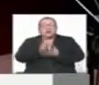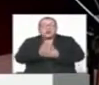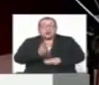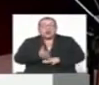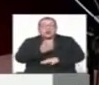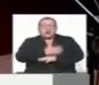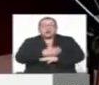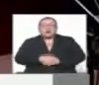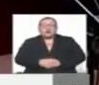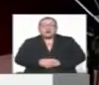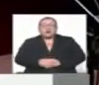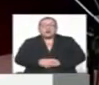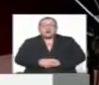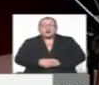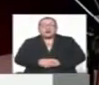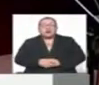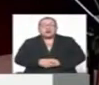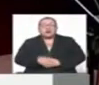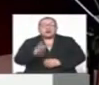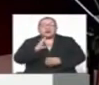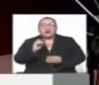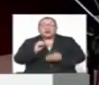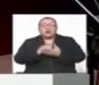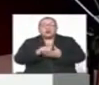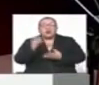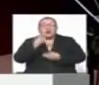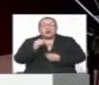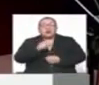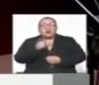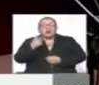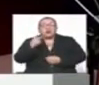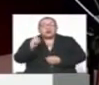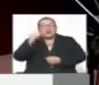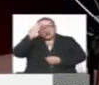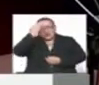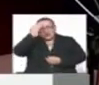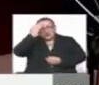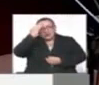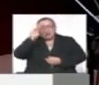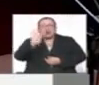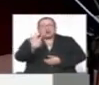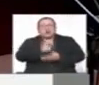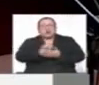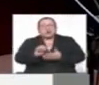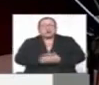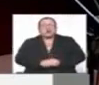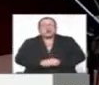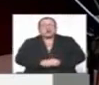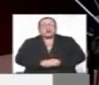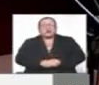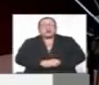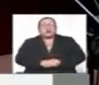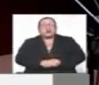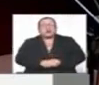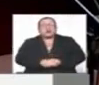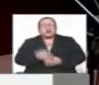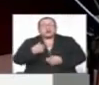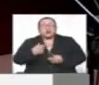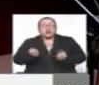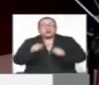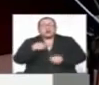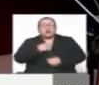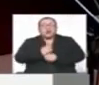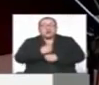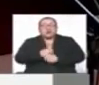desafa del Congreso y se le inhabilita 10 años por un delito que cometió 6 años antes y bastó un